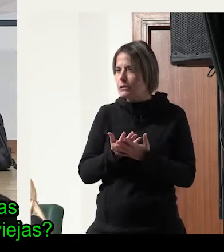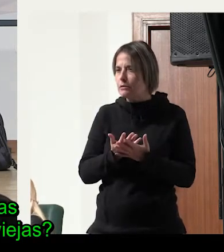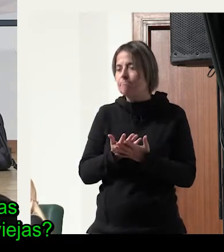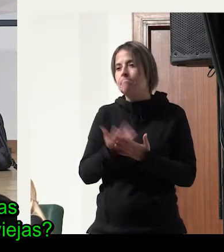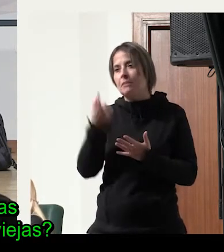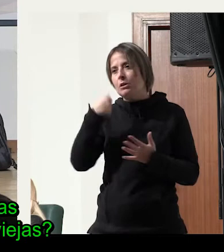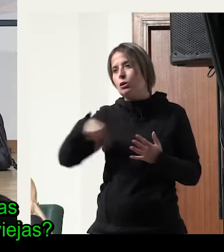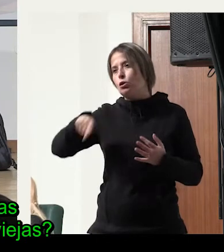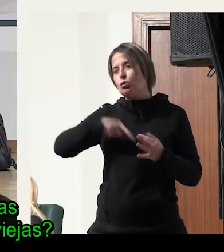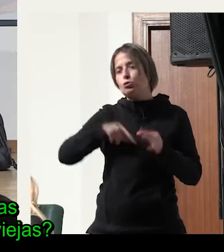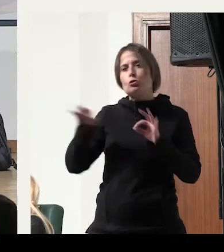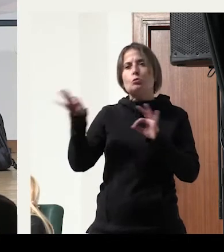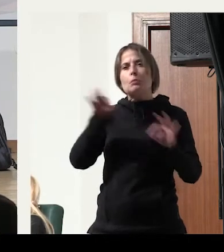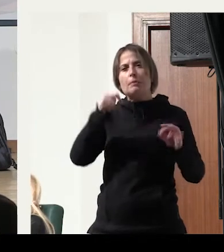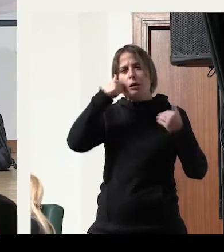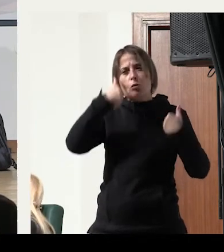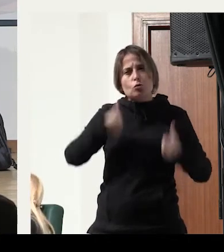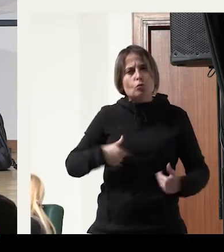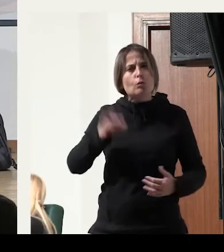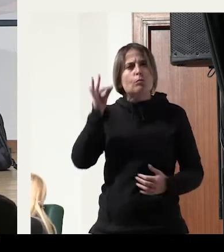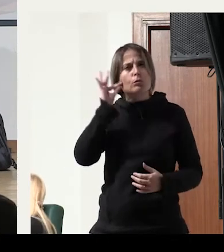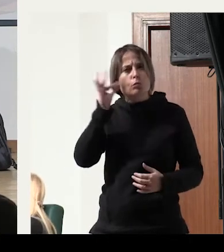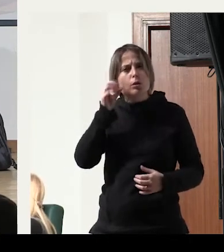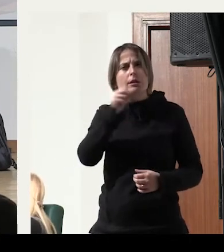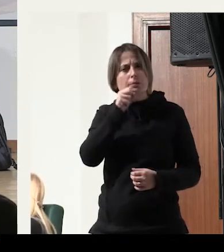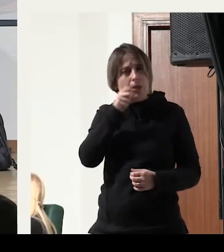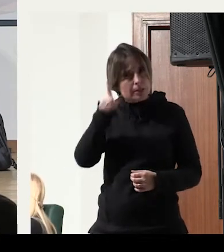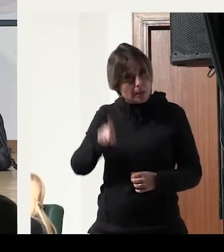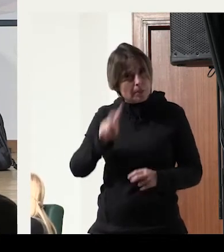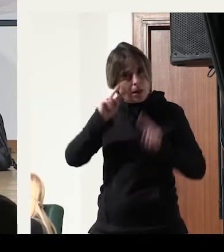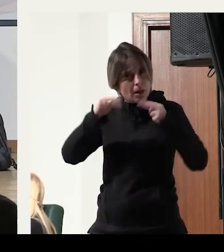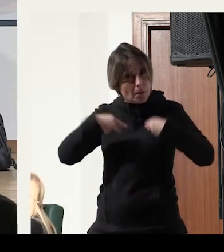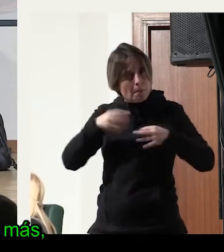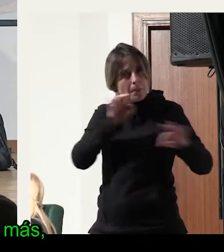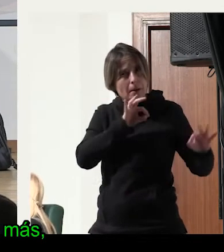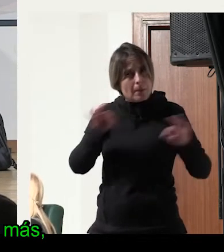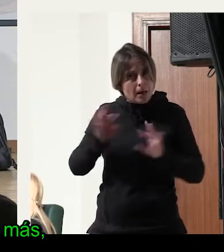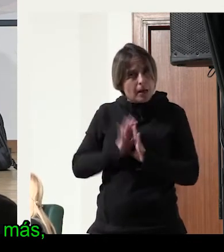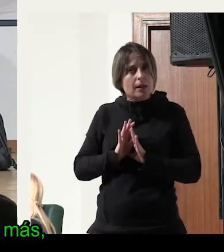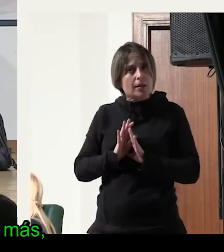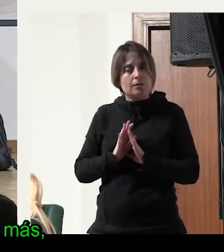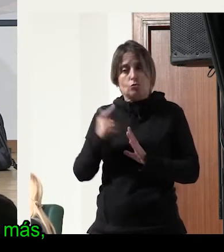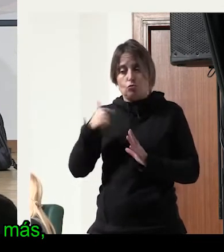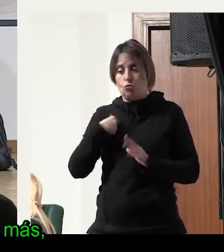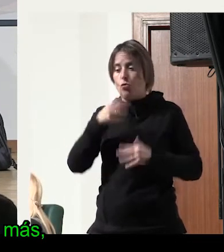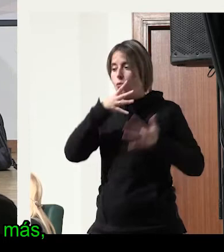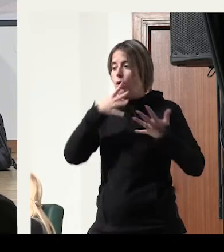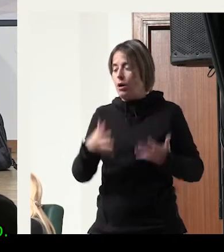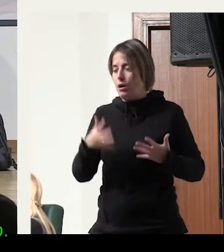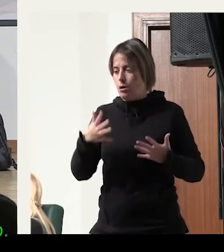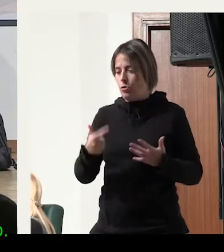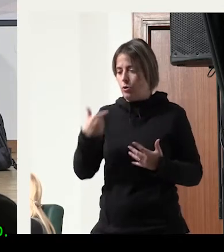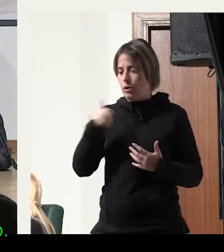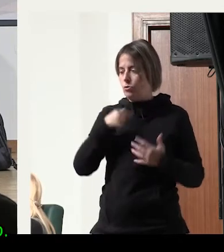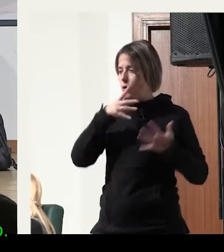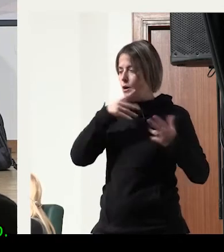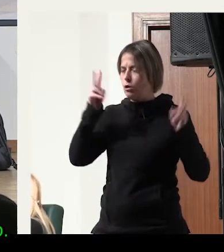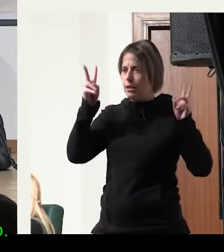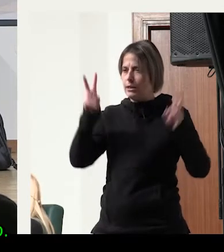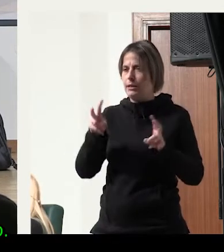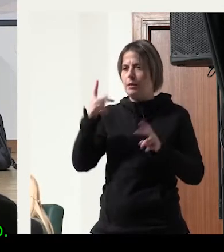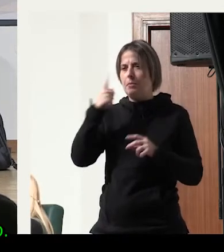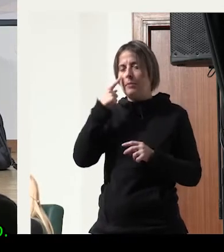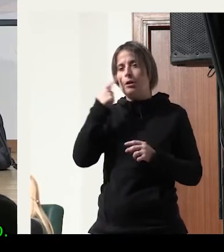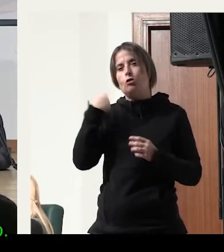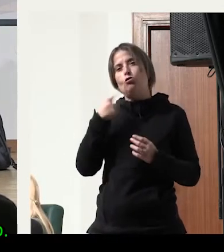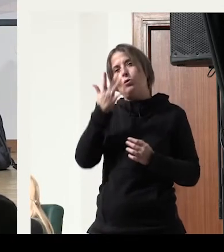nosotras para los cuerpos de las mujeres viejas? Claro. Yo hago un ejercicio ahora desde que estoy en estos temas más, que es me pongo delante del espejo